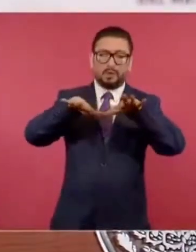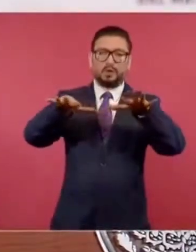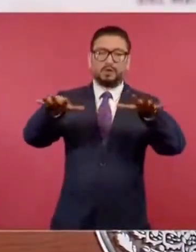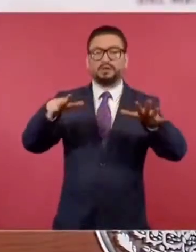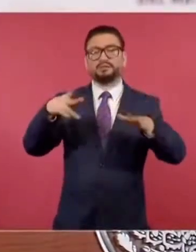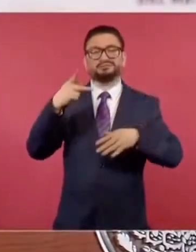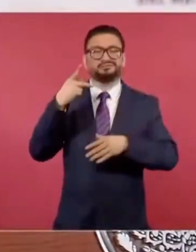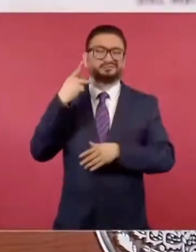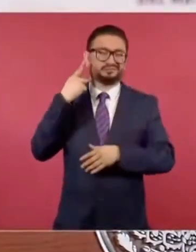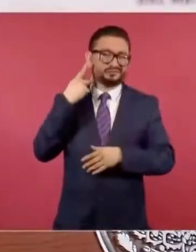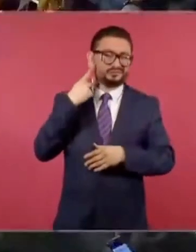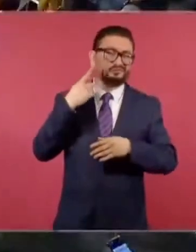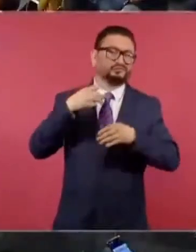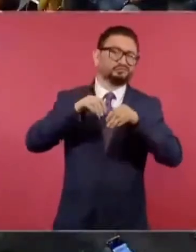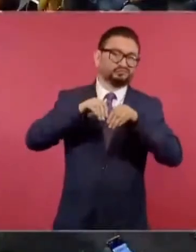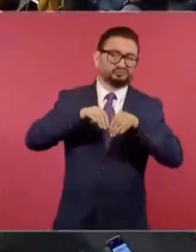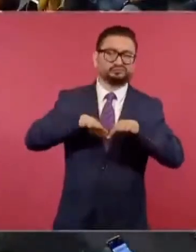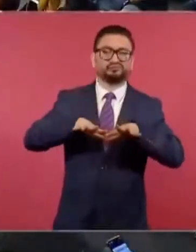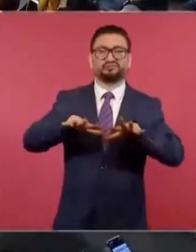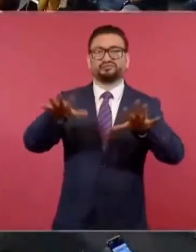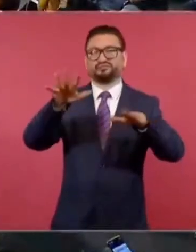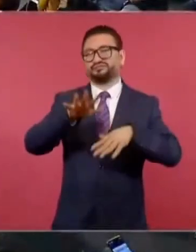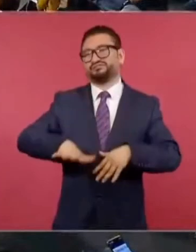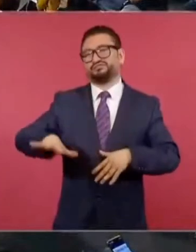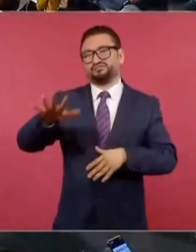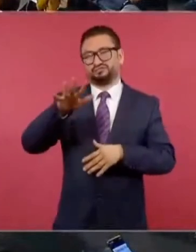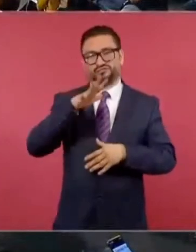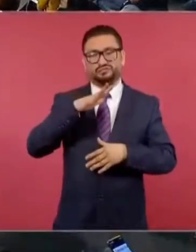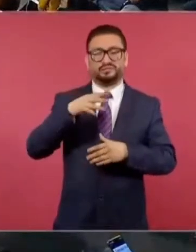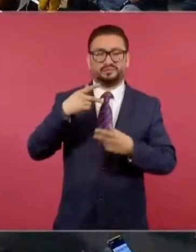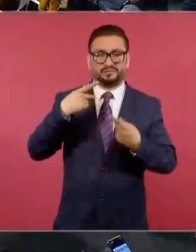político de grandes